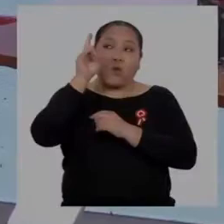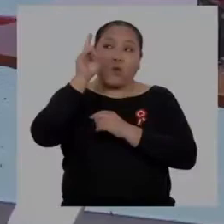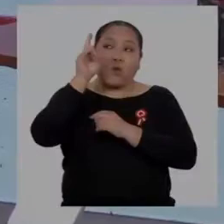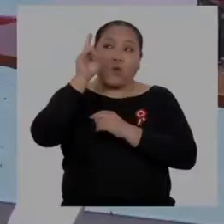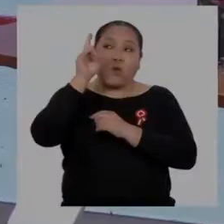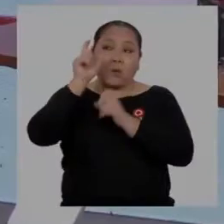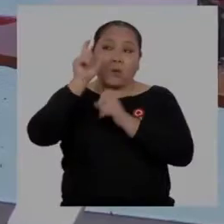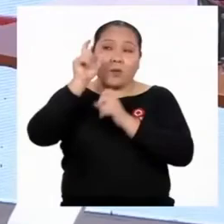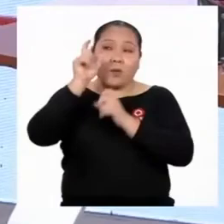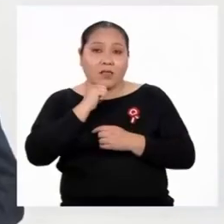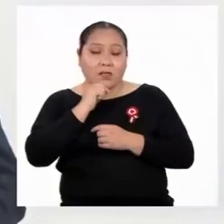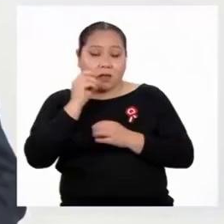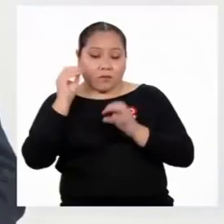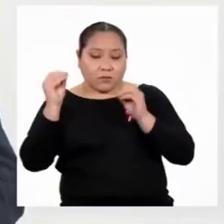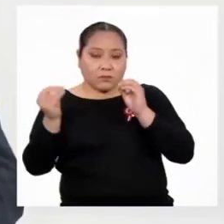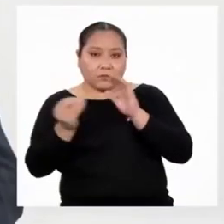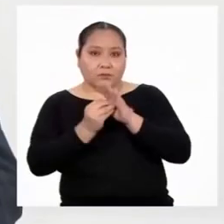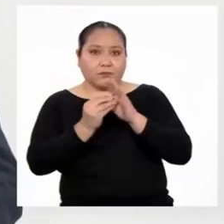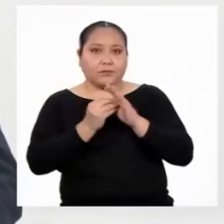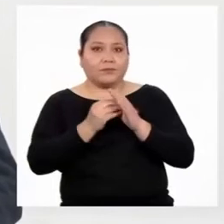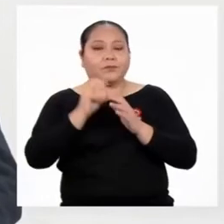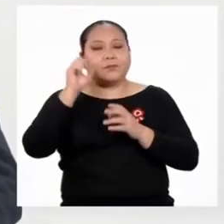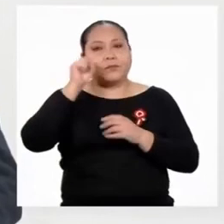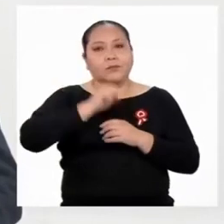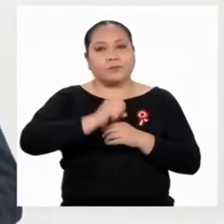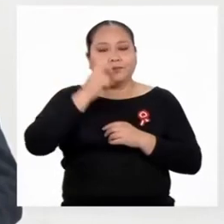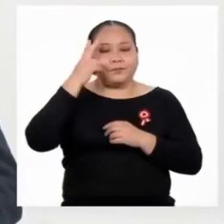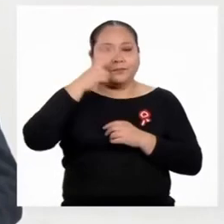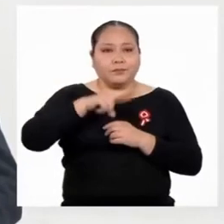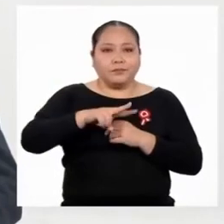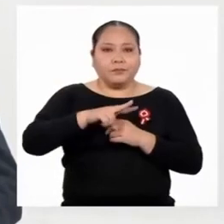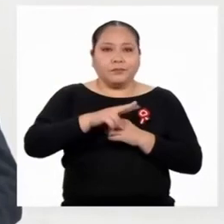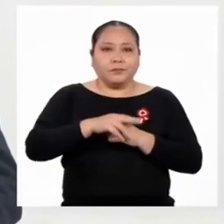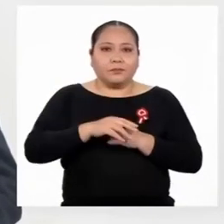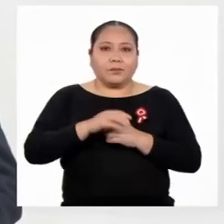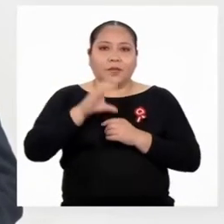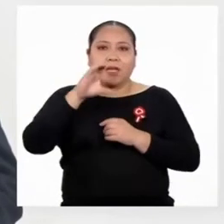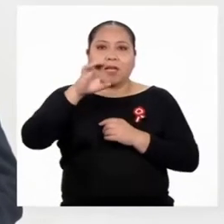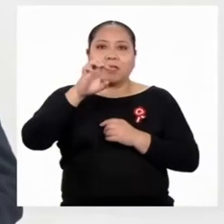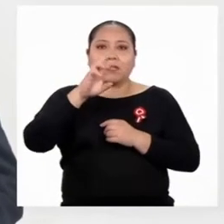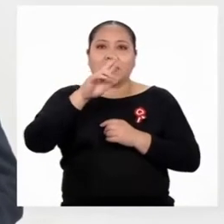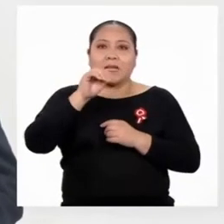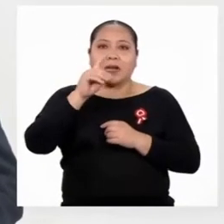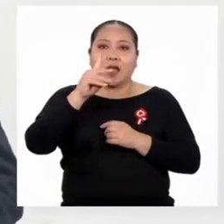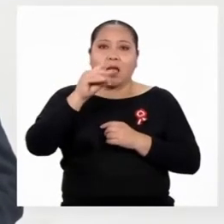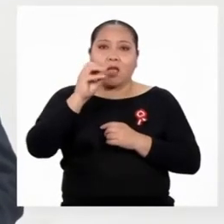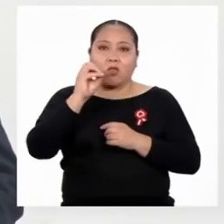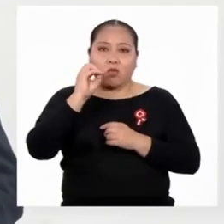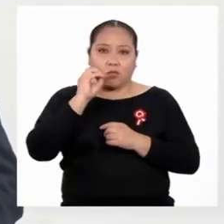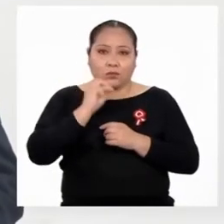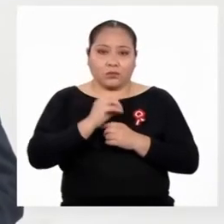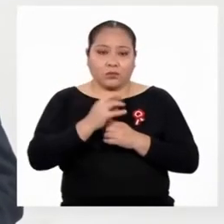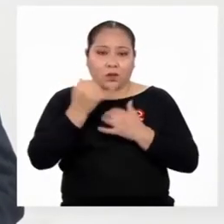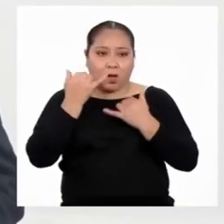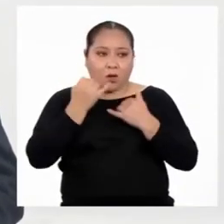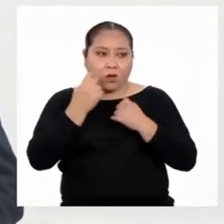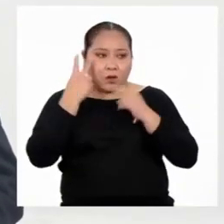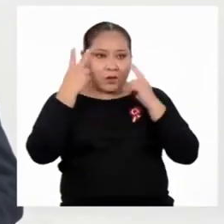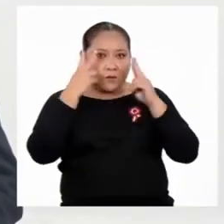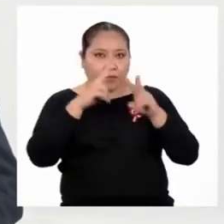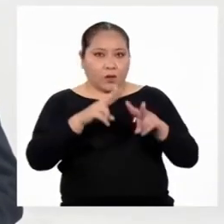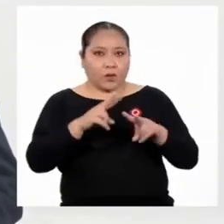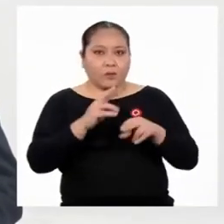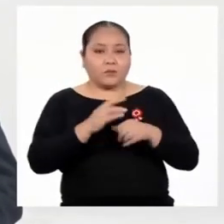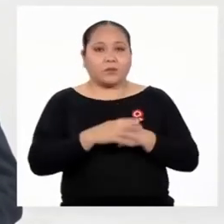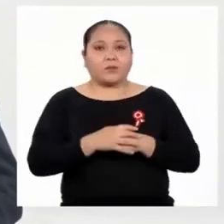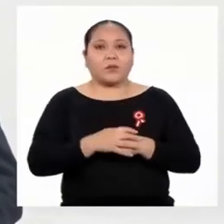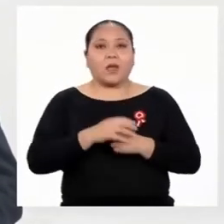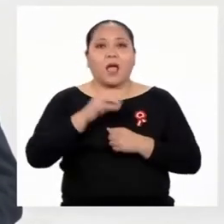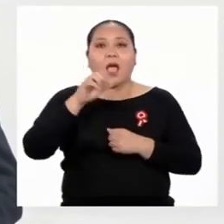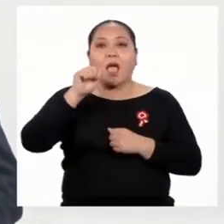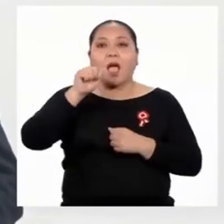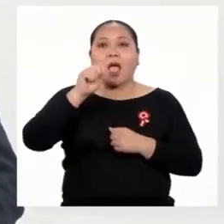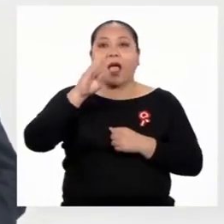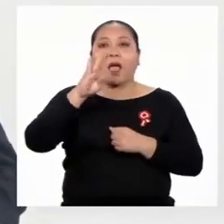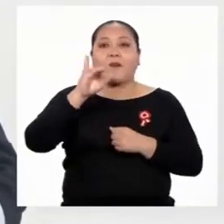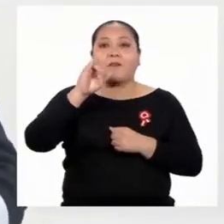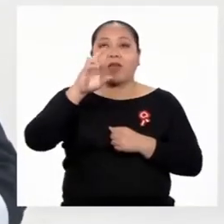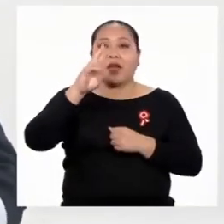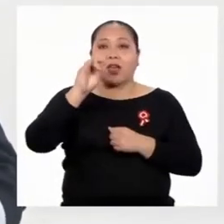familiares. Habíamos visto los intervalos cerrados. Ahora toca ver los intervalos